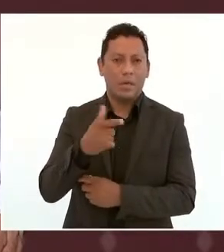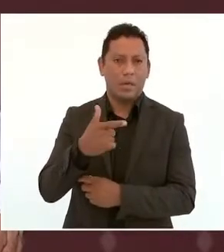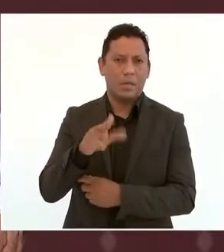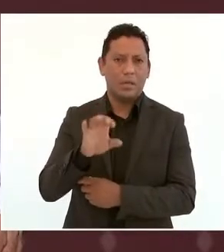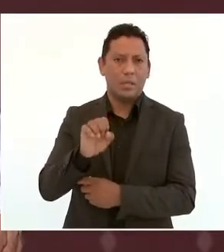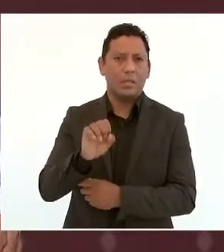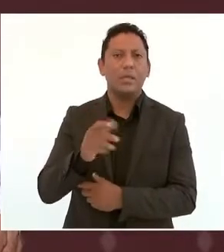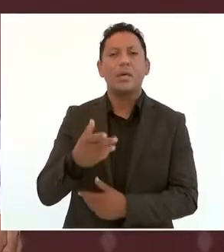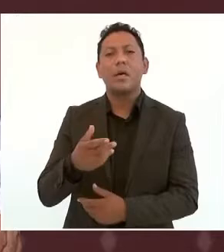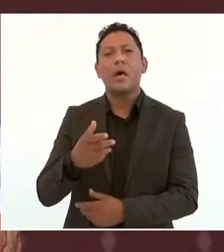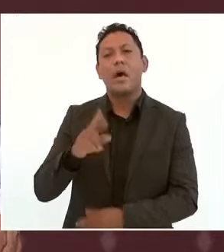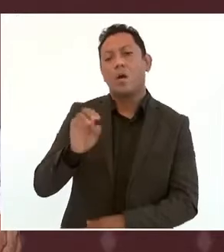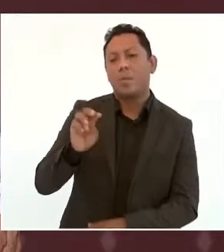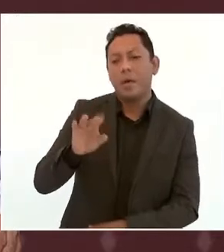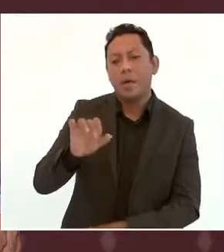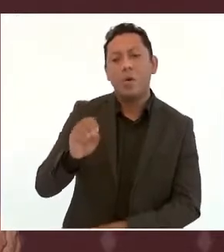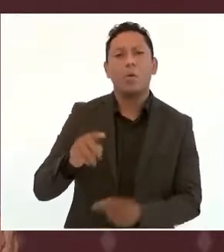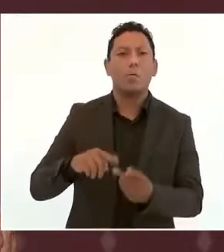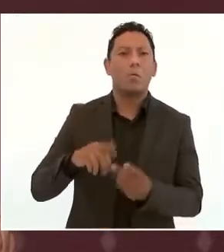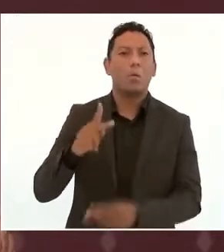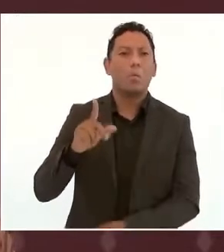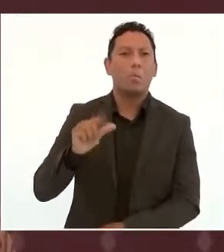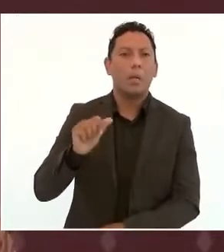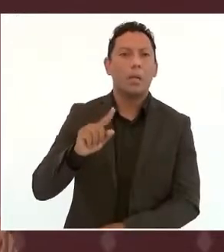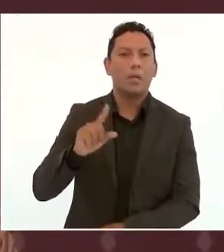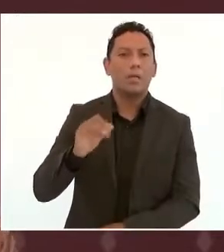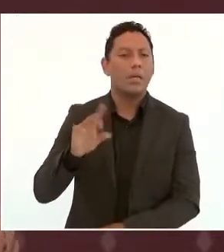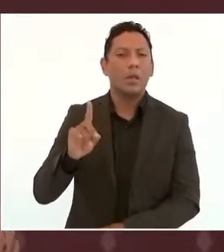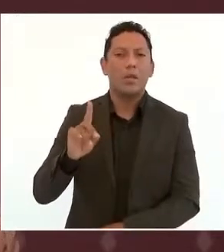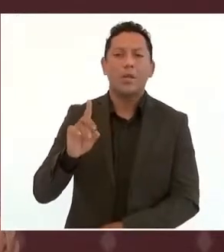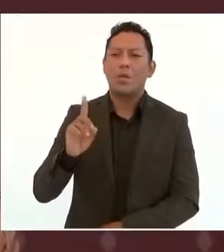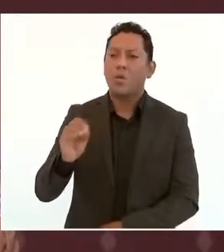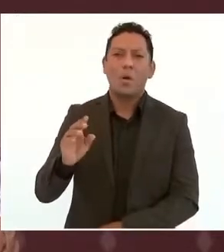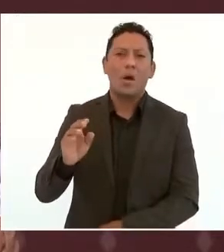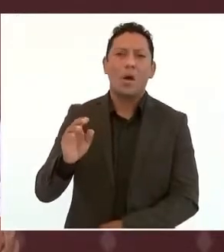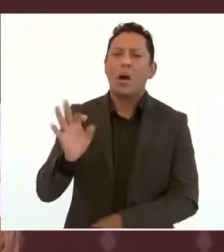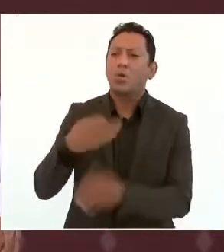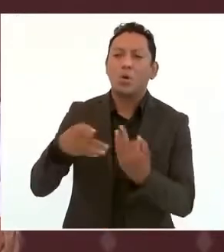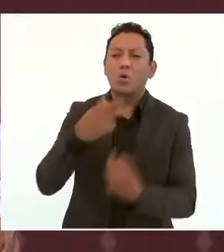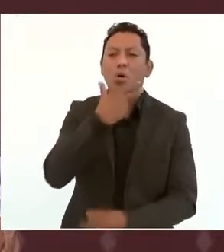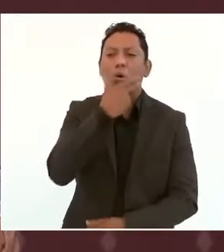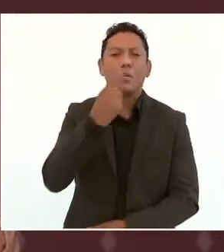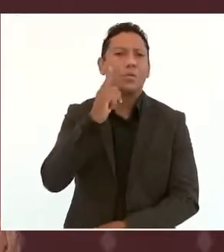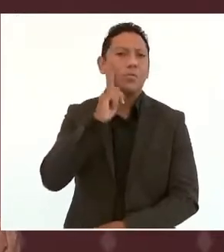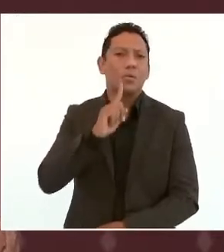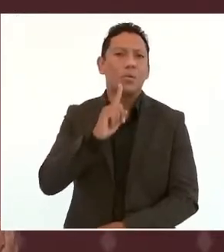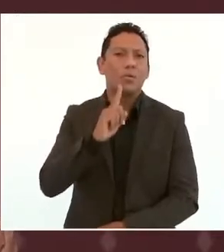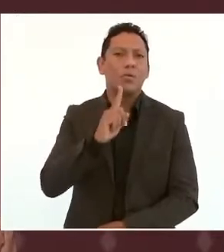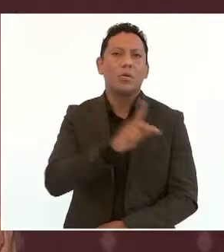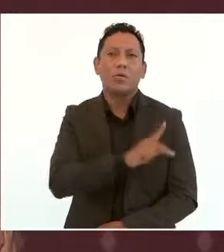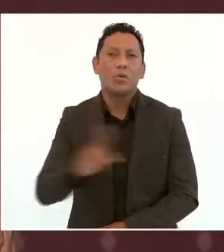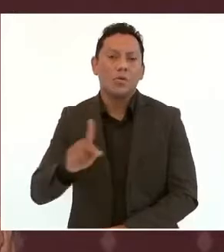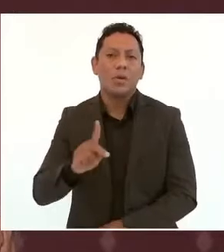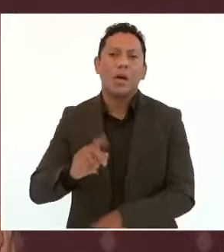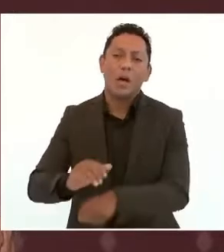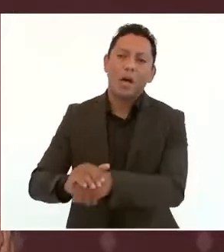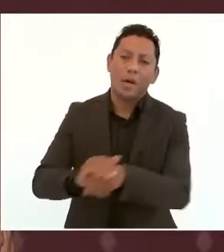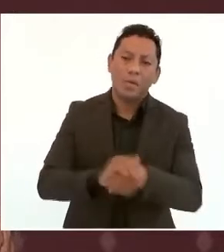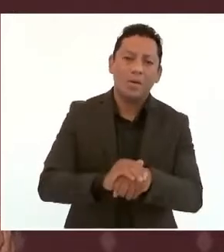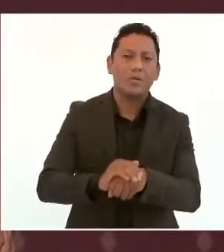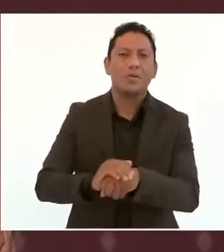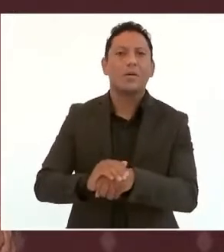a Romeo, a Plácido, a todas y a todos, amigas, amigos.